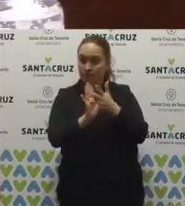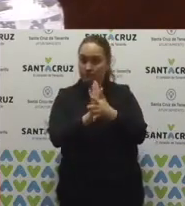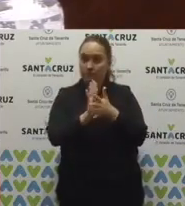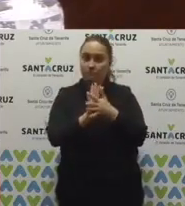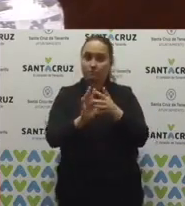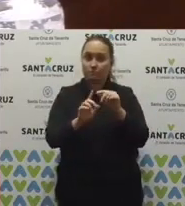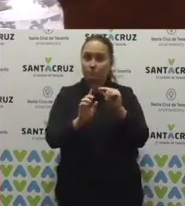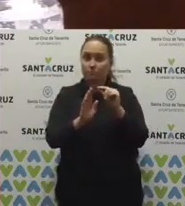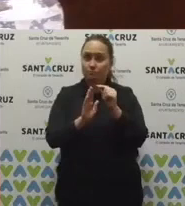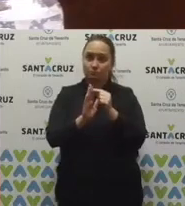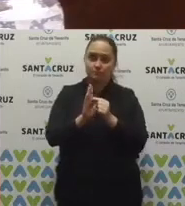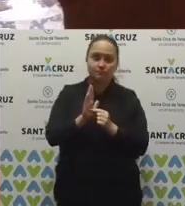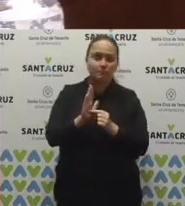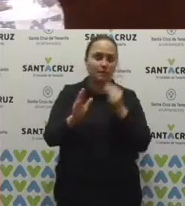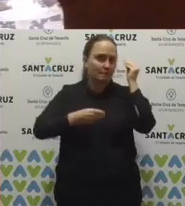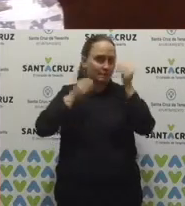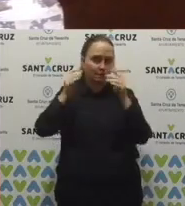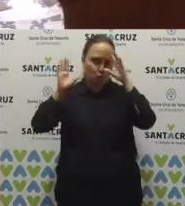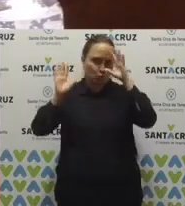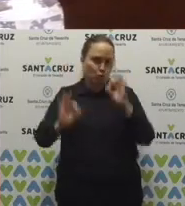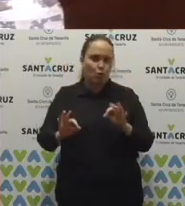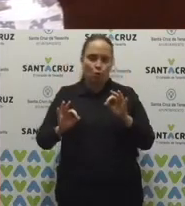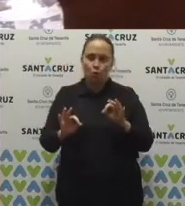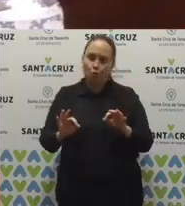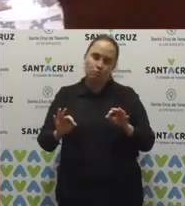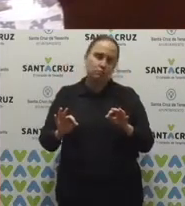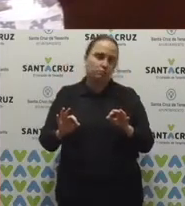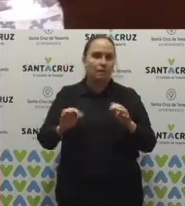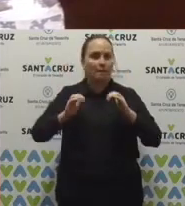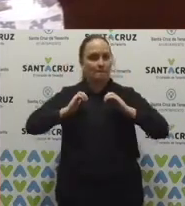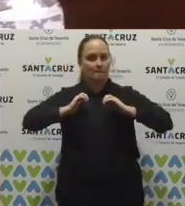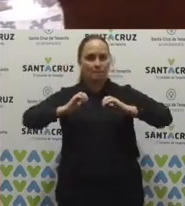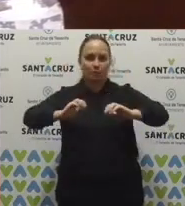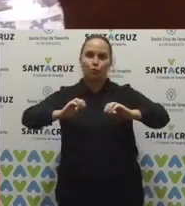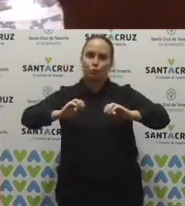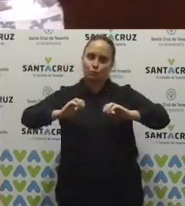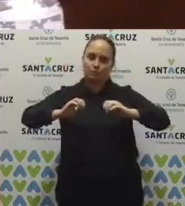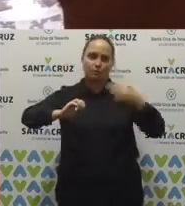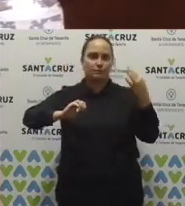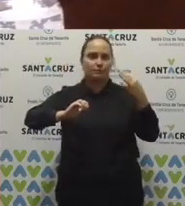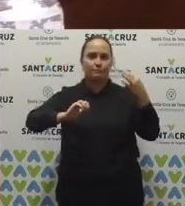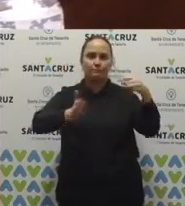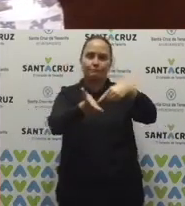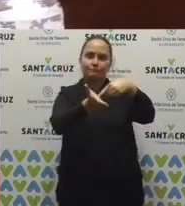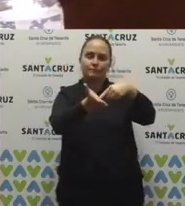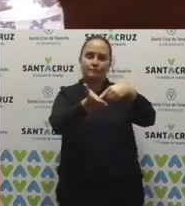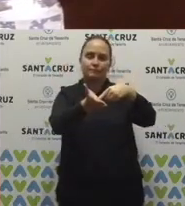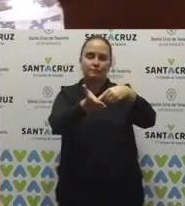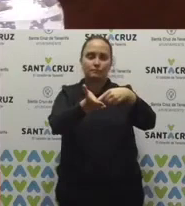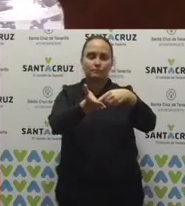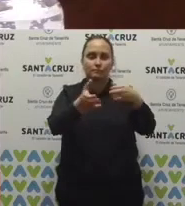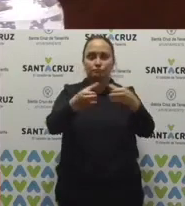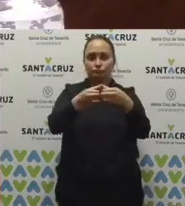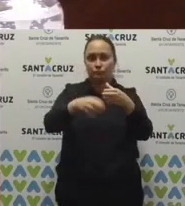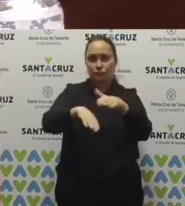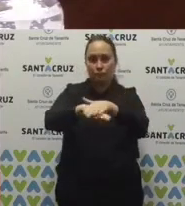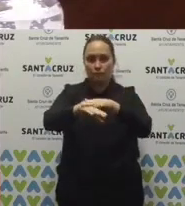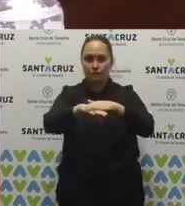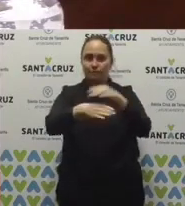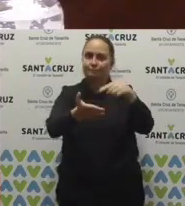pensamos que lo lógico es que el pleno inste al grupo de gobierno a estudiar